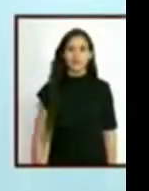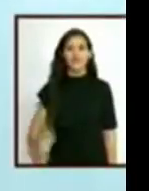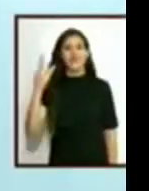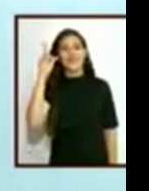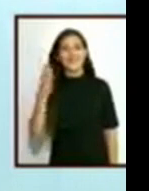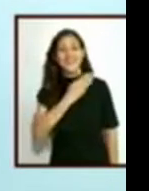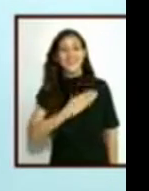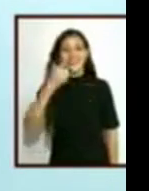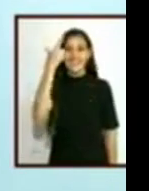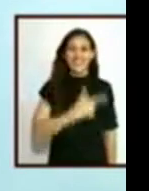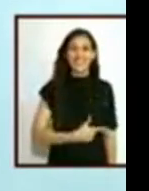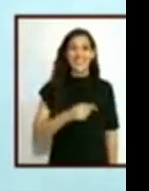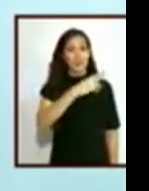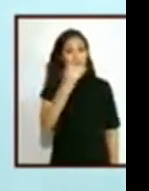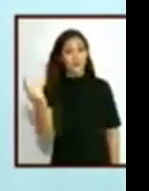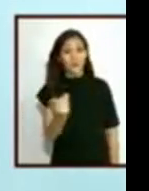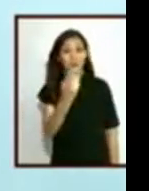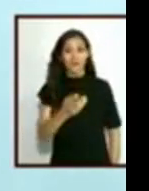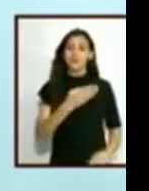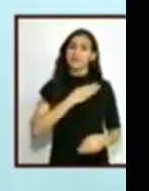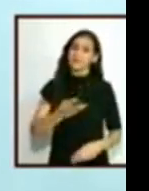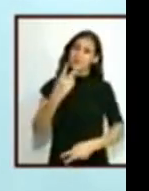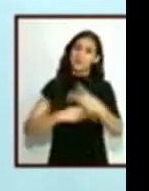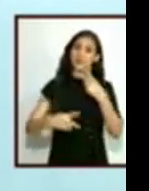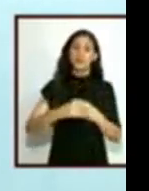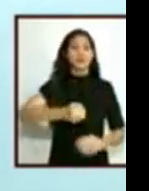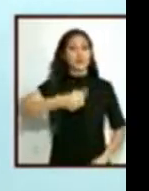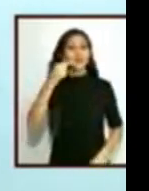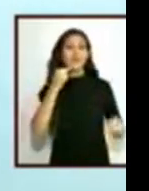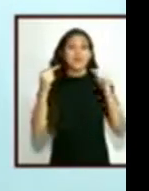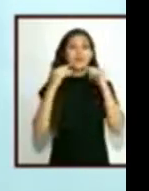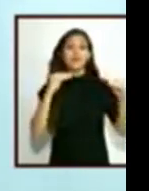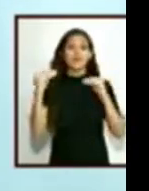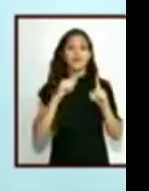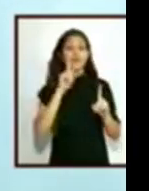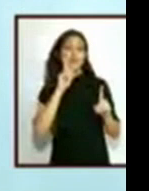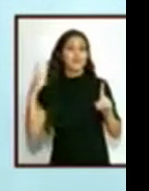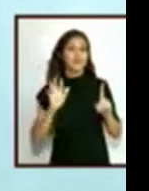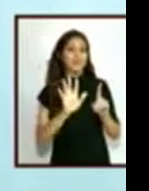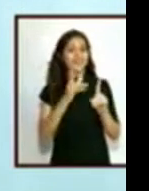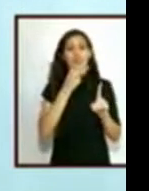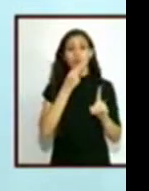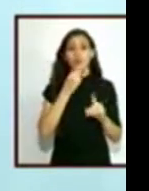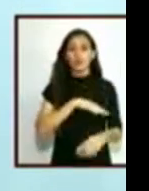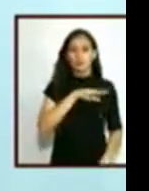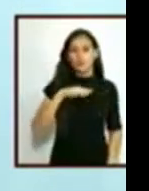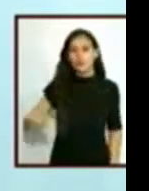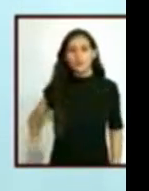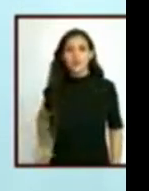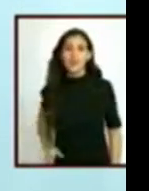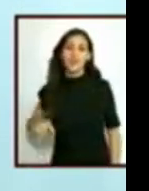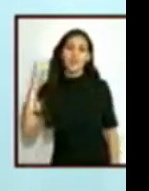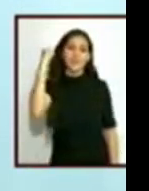¿Qué tal? ¿Cómo están? Muy buenas noches. Sean ustedes bienvenidos a este primer encuentro. Es el primer debate de la y los candidatos que buscan gobernar el estado